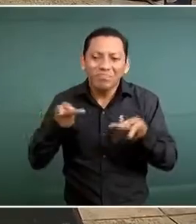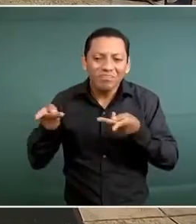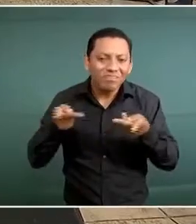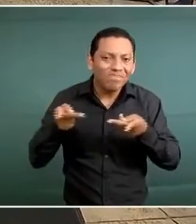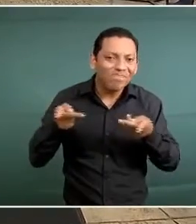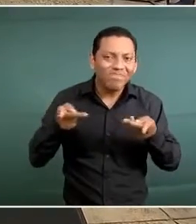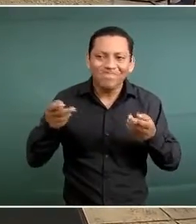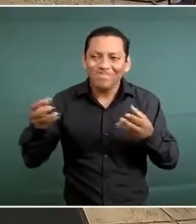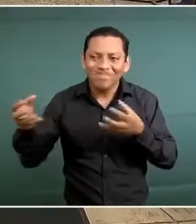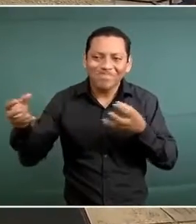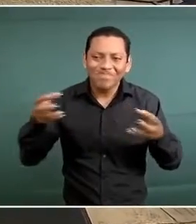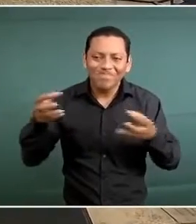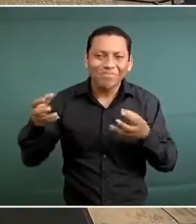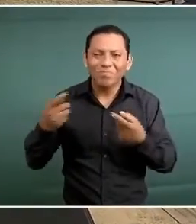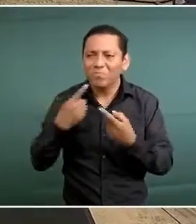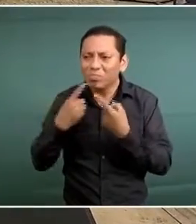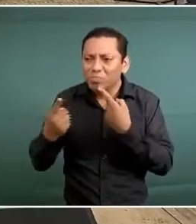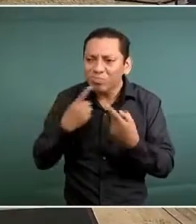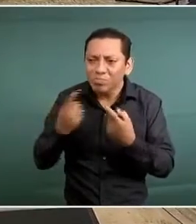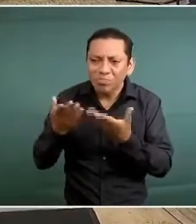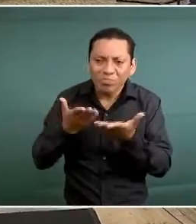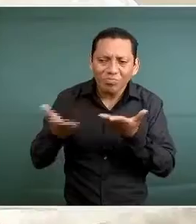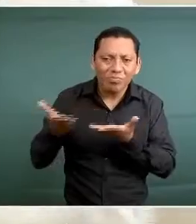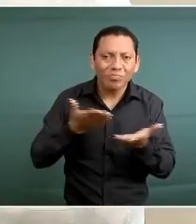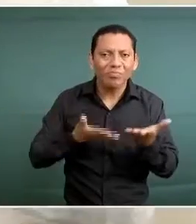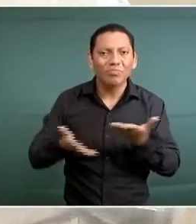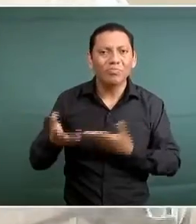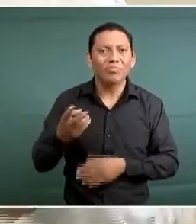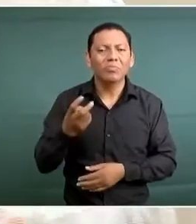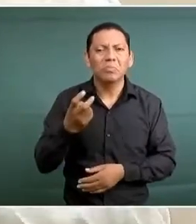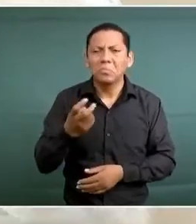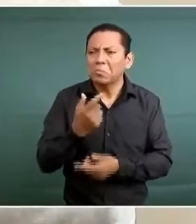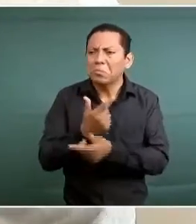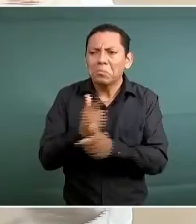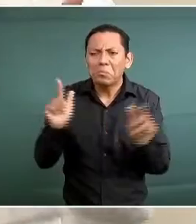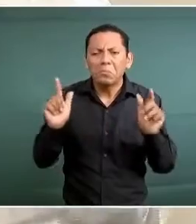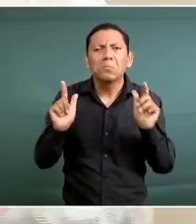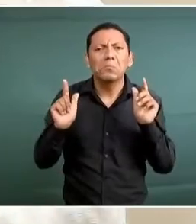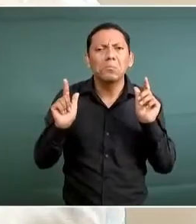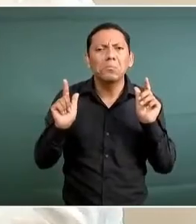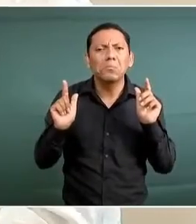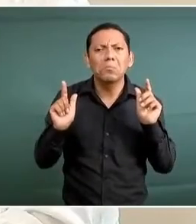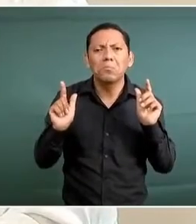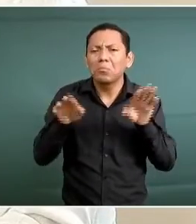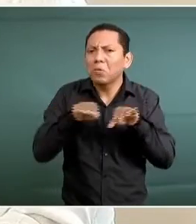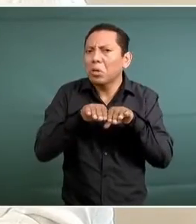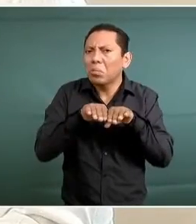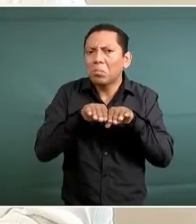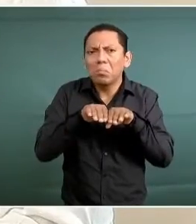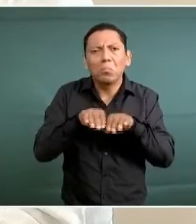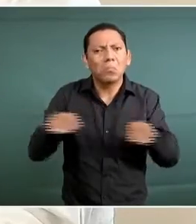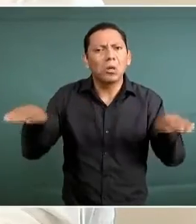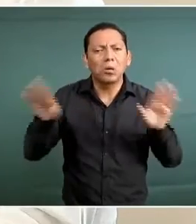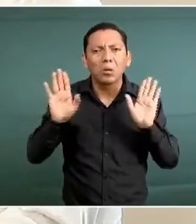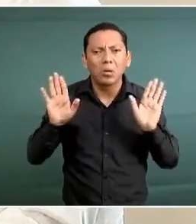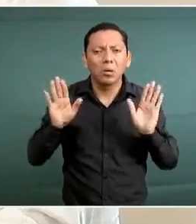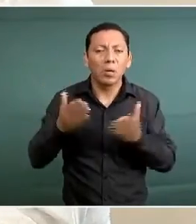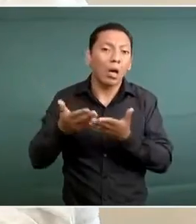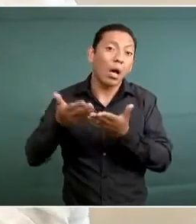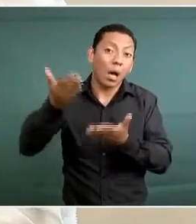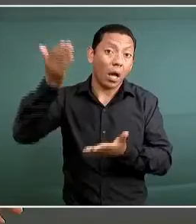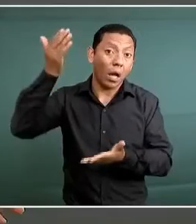es de debate y eso es válido porque esa es la democracia antes